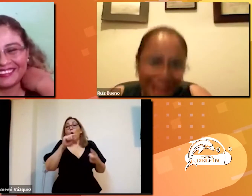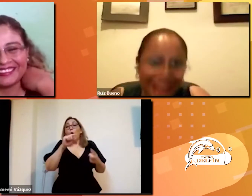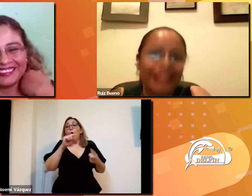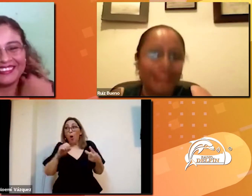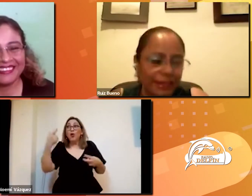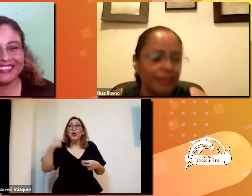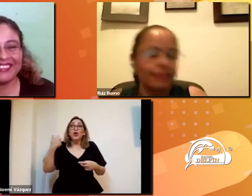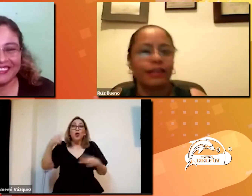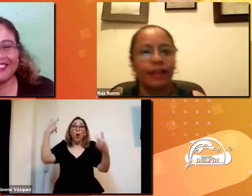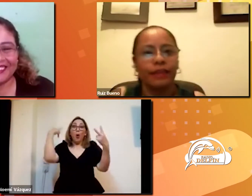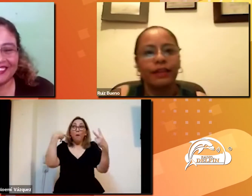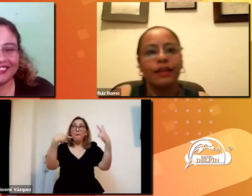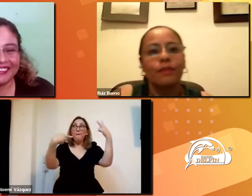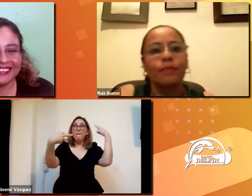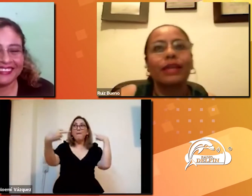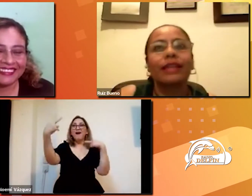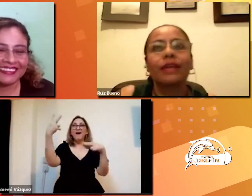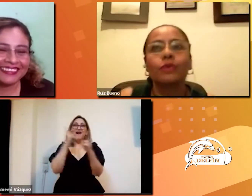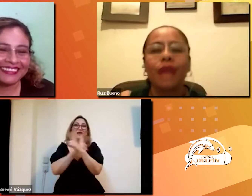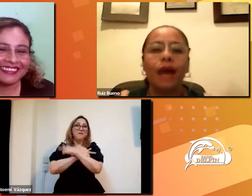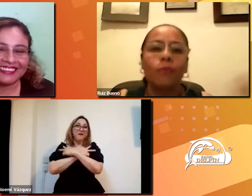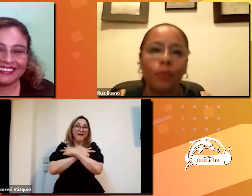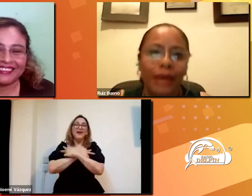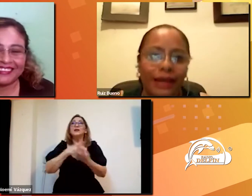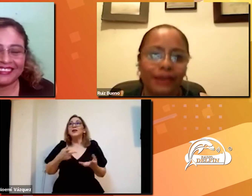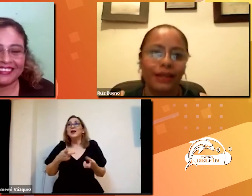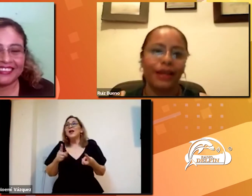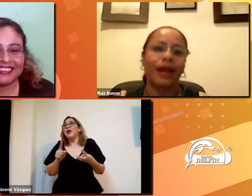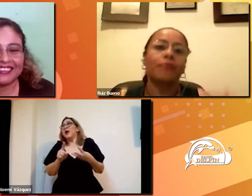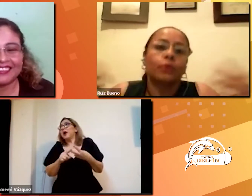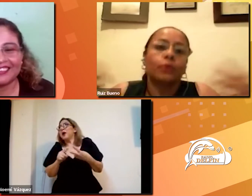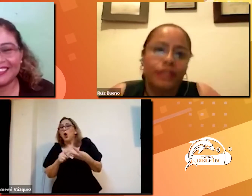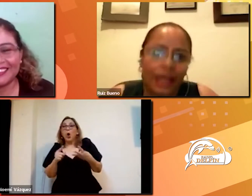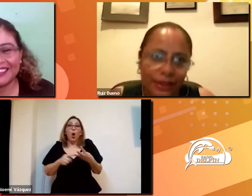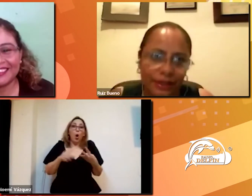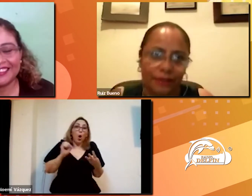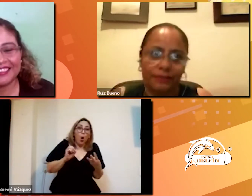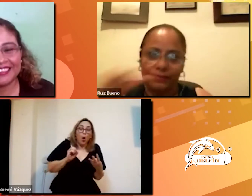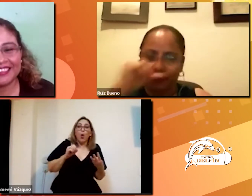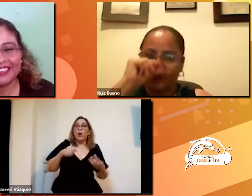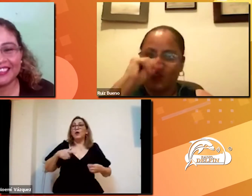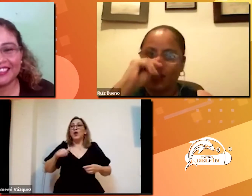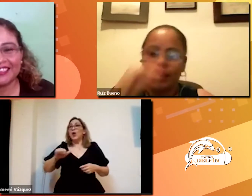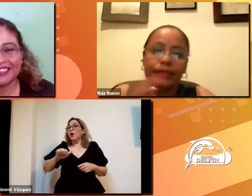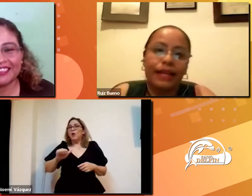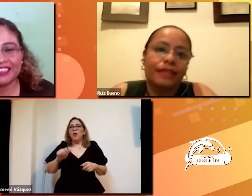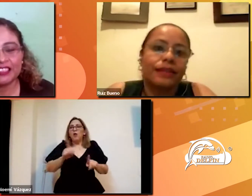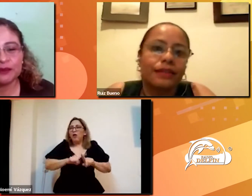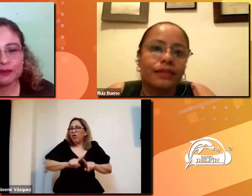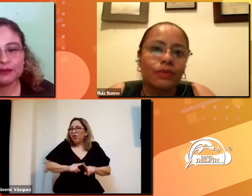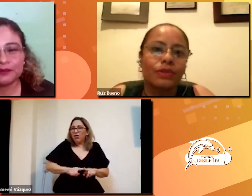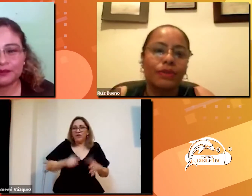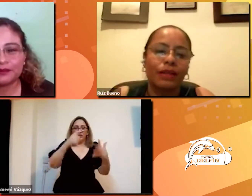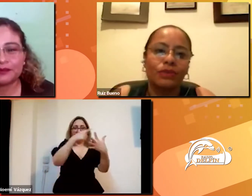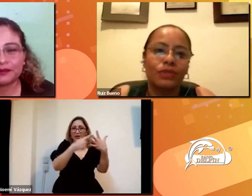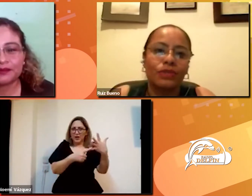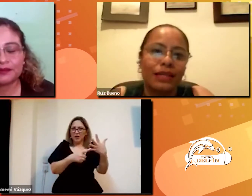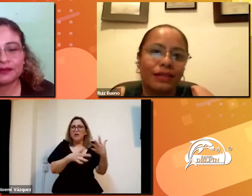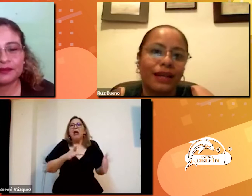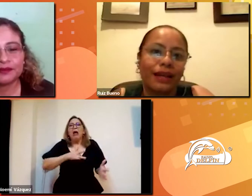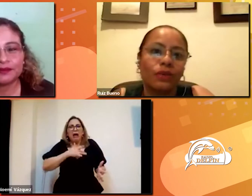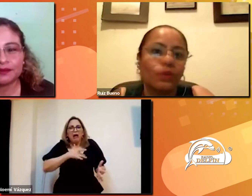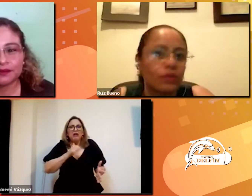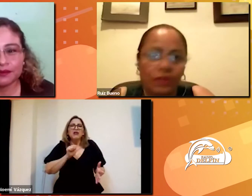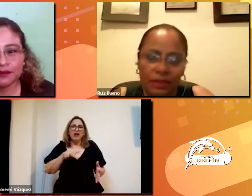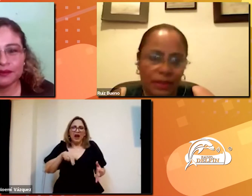y te genera cierta ansiedad, pero que te ayuda a moverte, a impulsarte. De la ansiedad que estamos hablando ya es